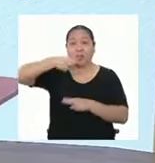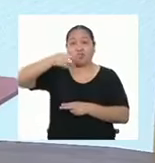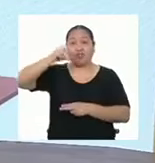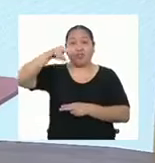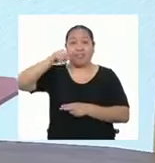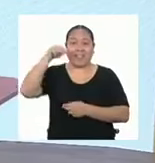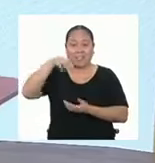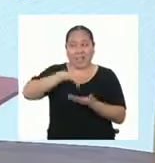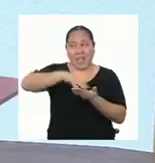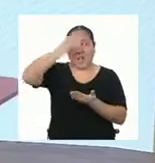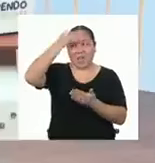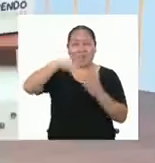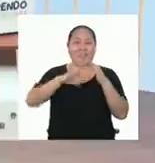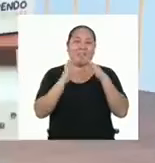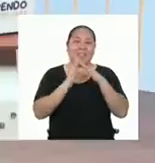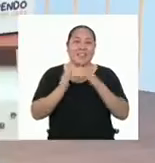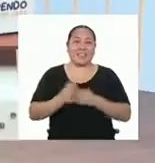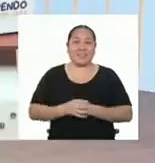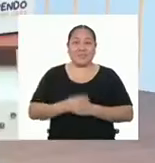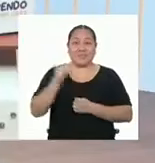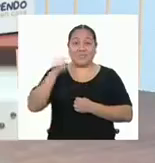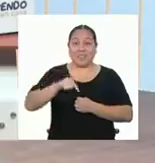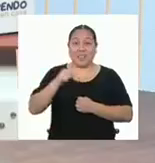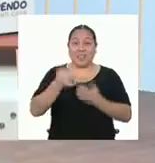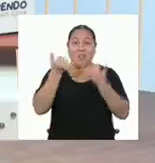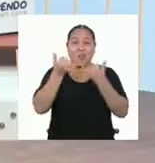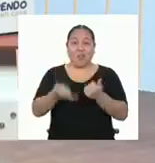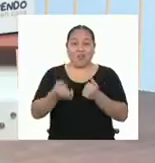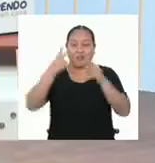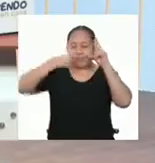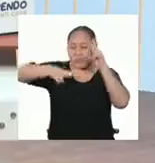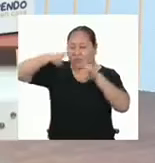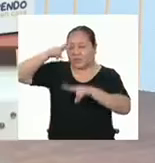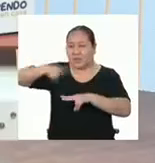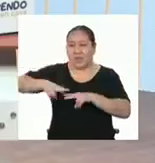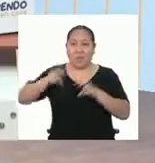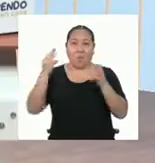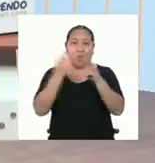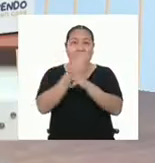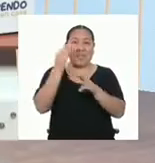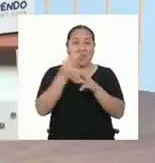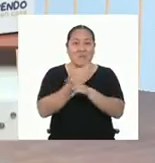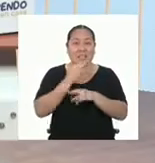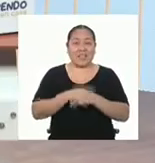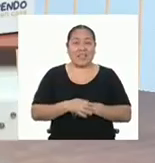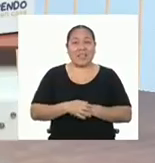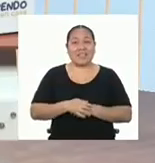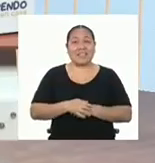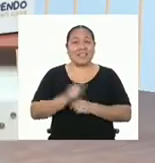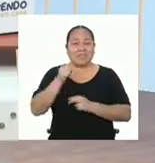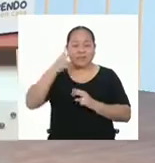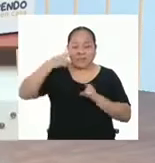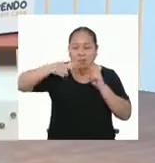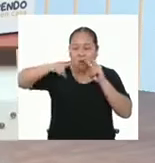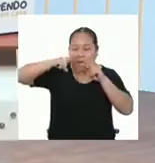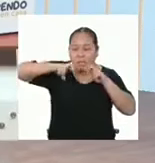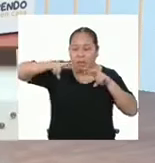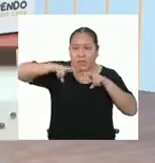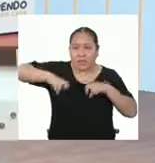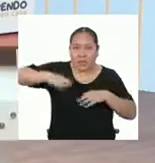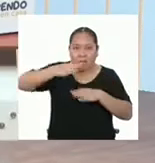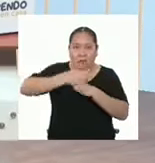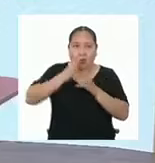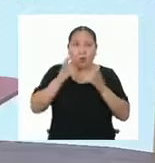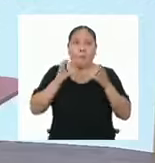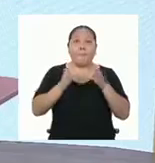esto es Aprendo en Casa El día de hoy exploraremos el área de matemáticas Y lo haremos analizando la forma de